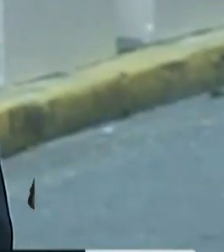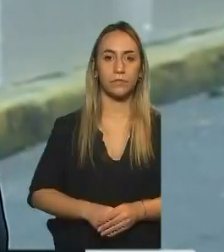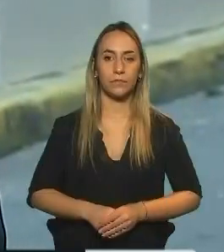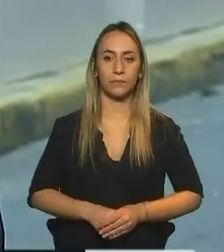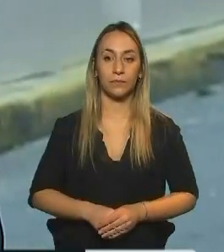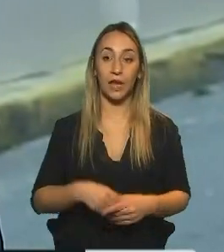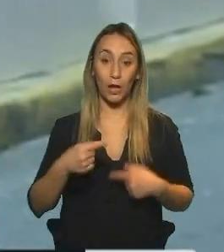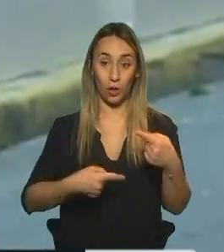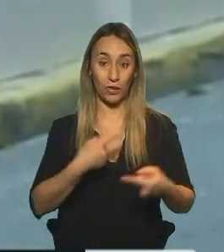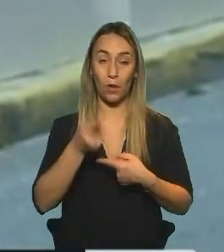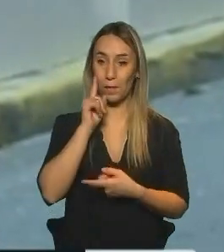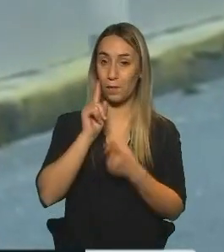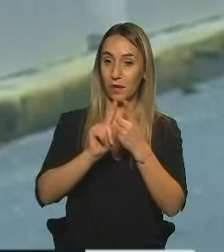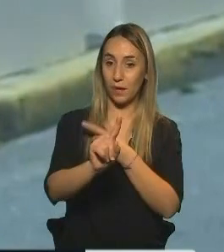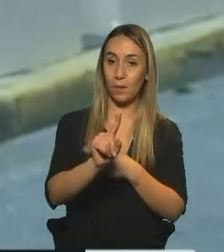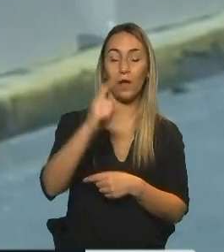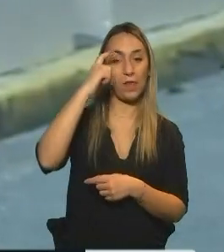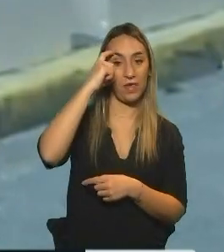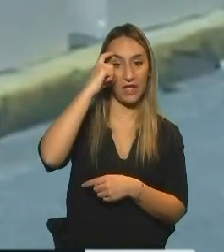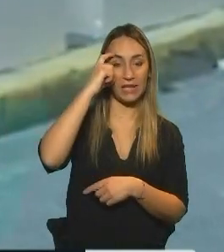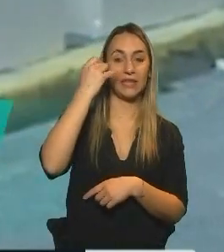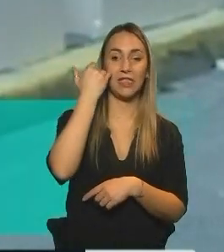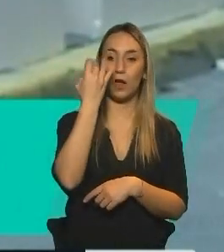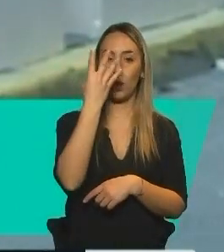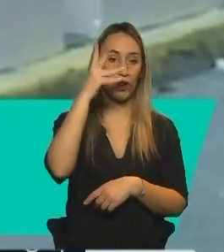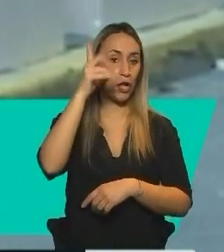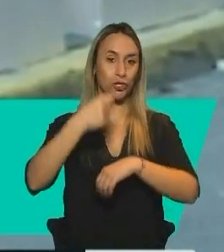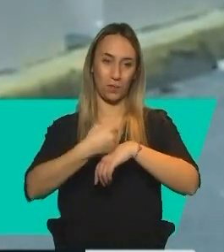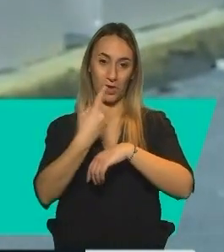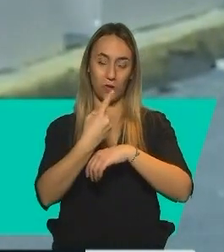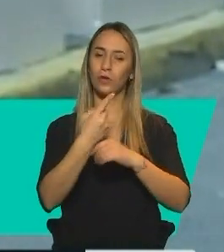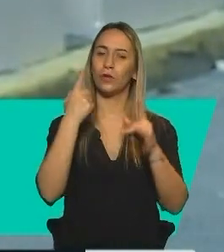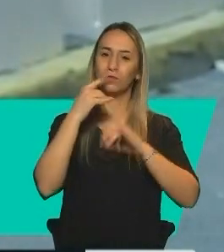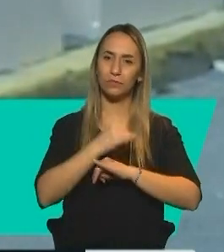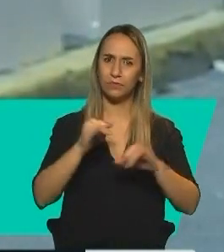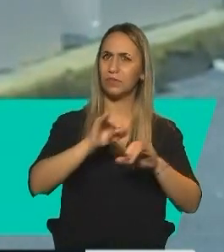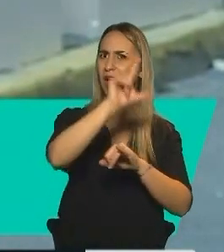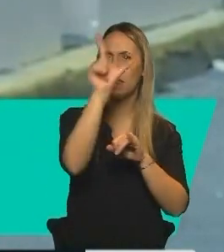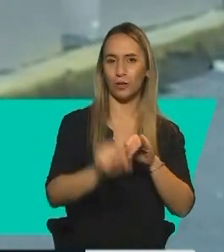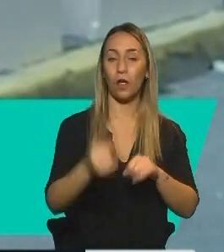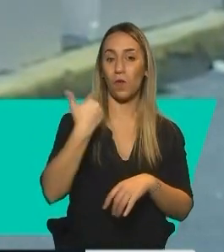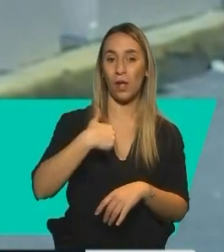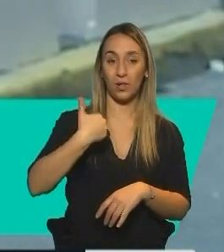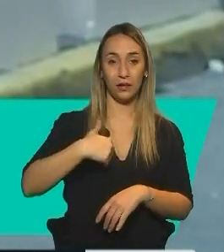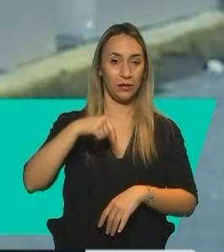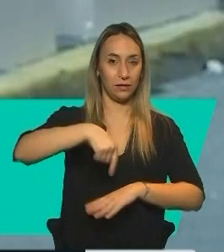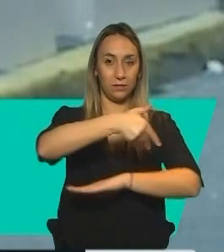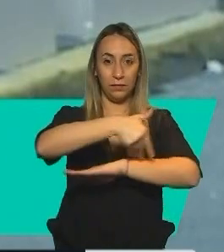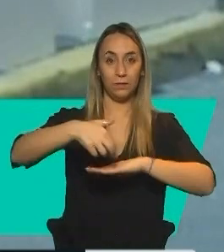Seguimos en vivo, 10:48, transmitiendo para todo el país desde